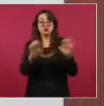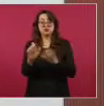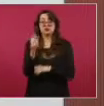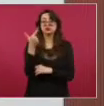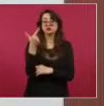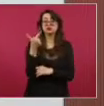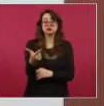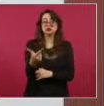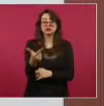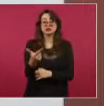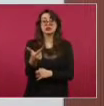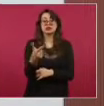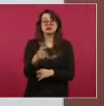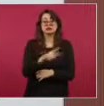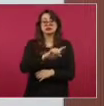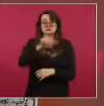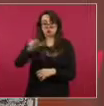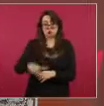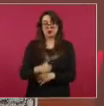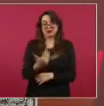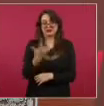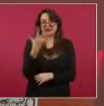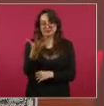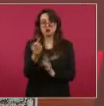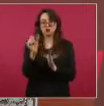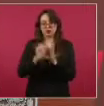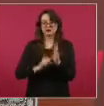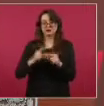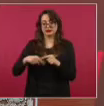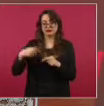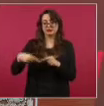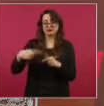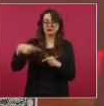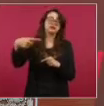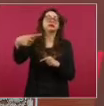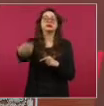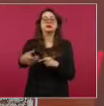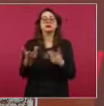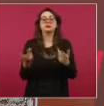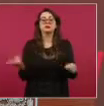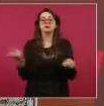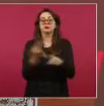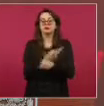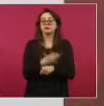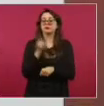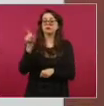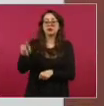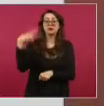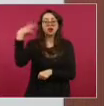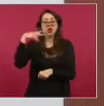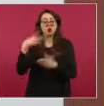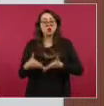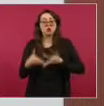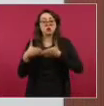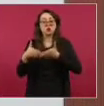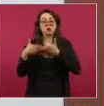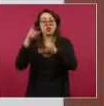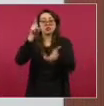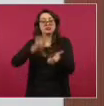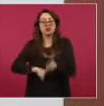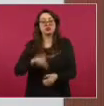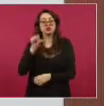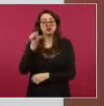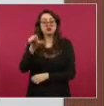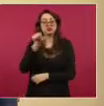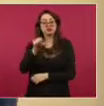1907, 5 meses después de la matanza, el vapor Progreso zarpa de Veracruz con 16